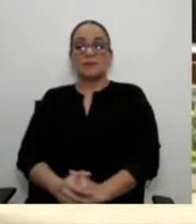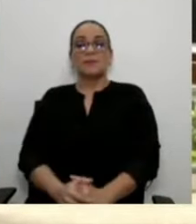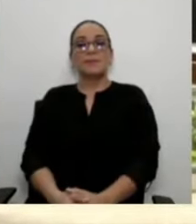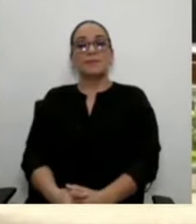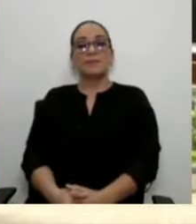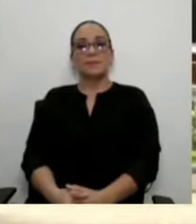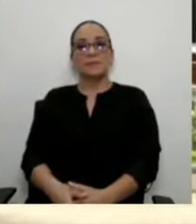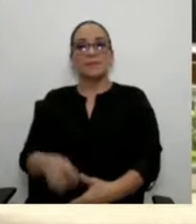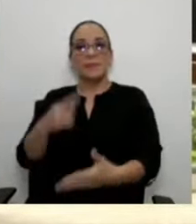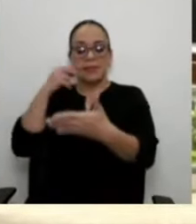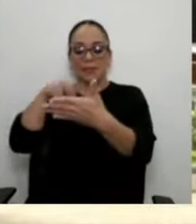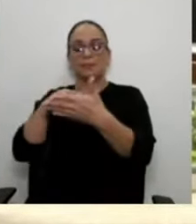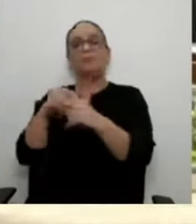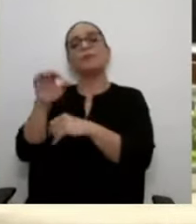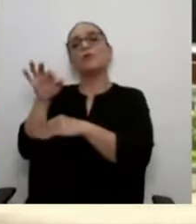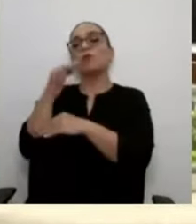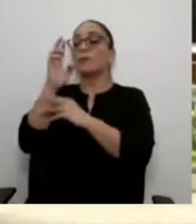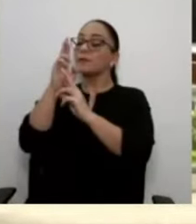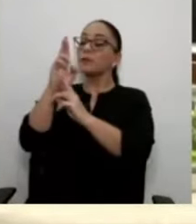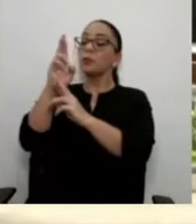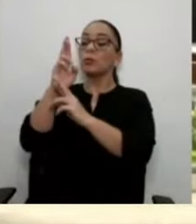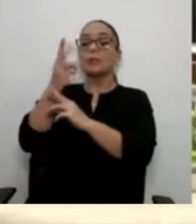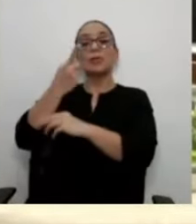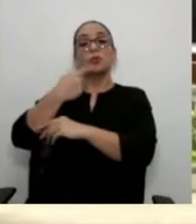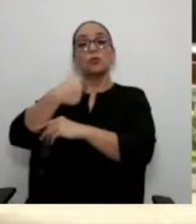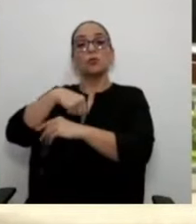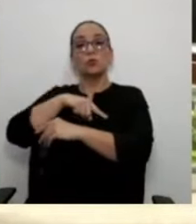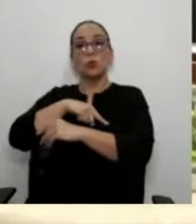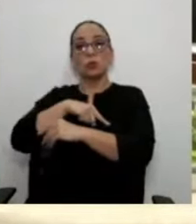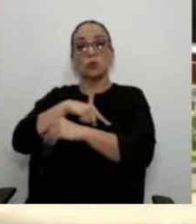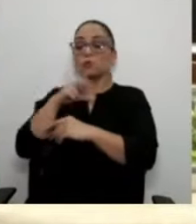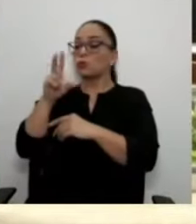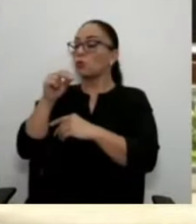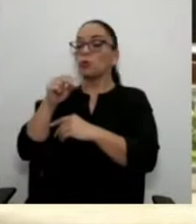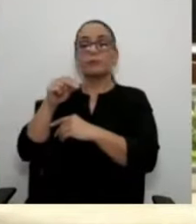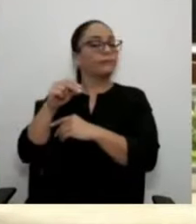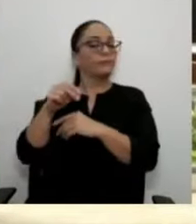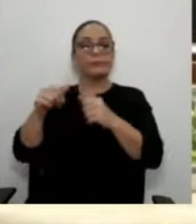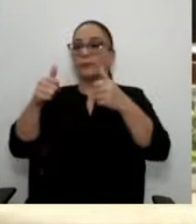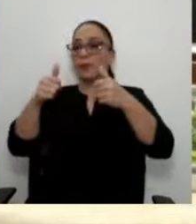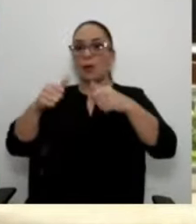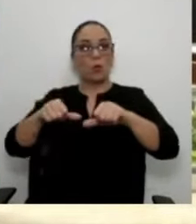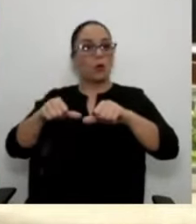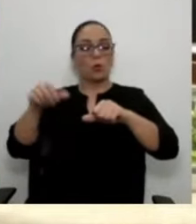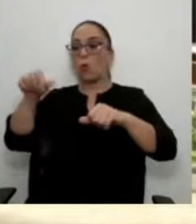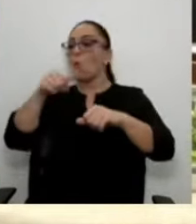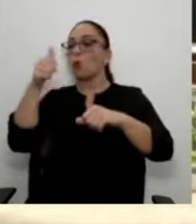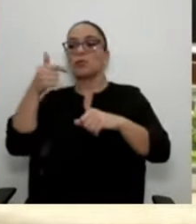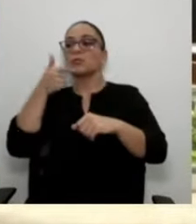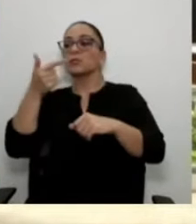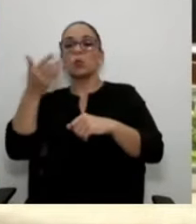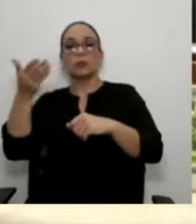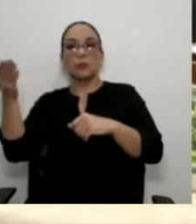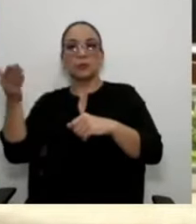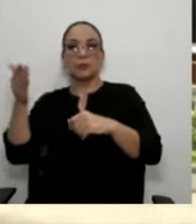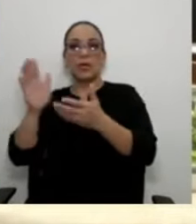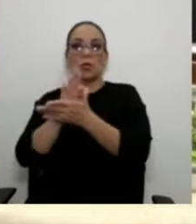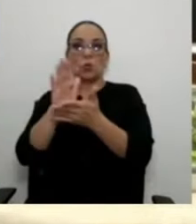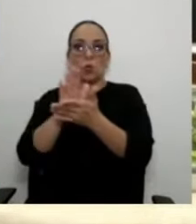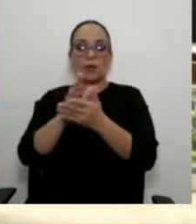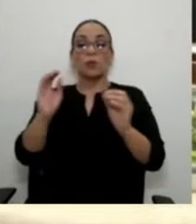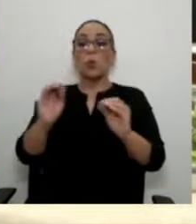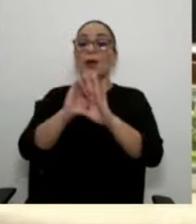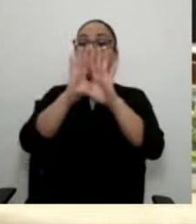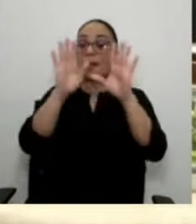Dice, de manera respetuosa, no compartimos otras afirmaciones. en el documento y aclaramos que